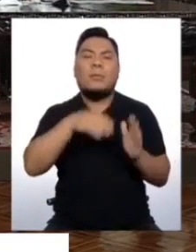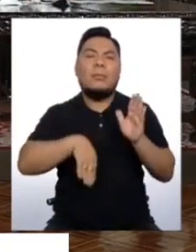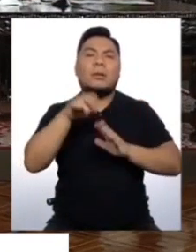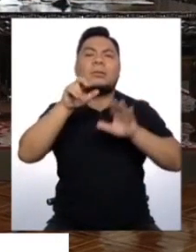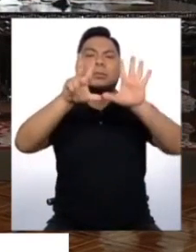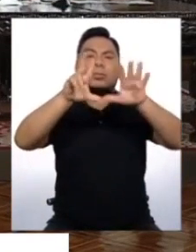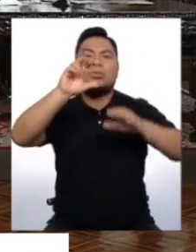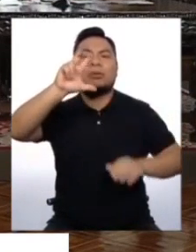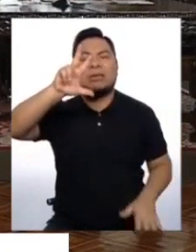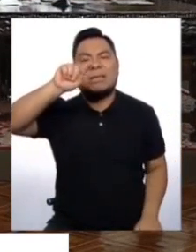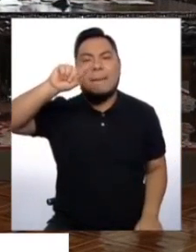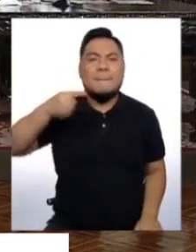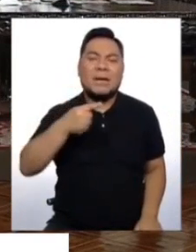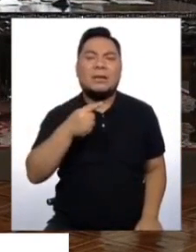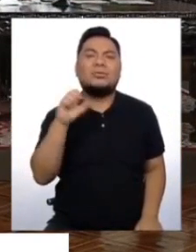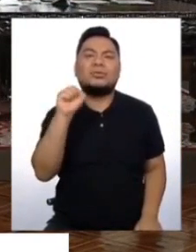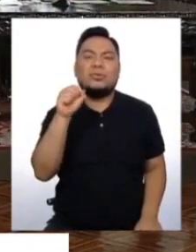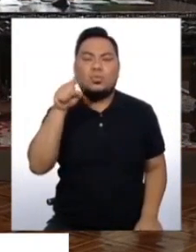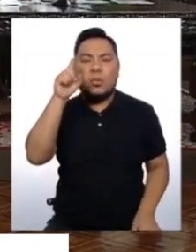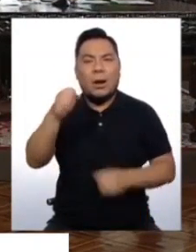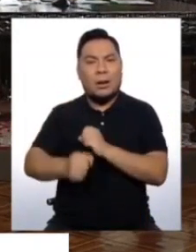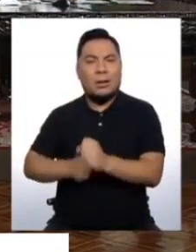de 83.000 soles al año?